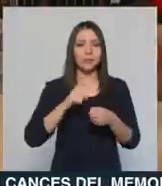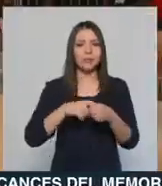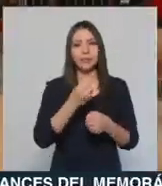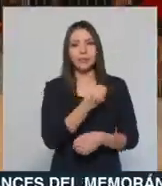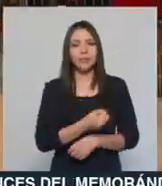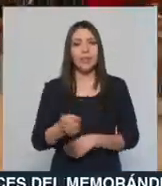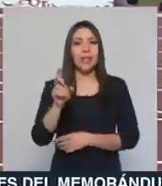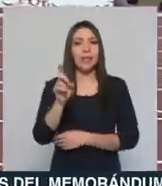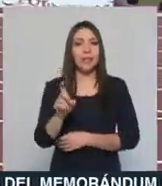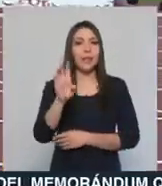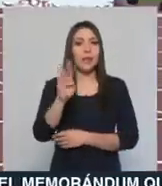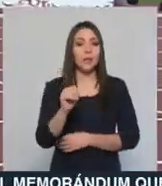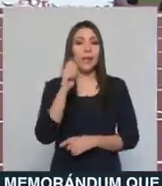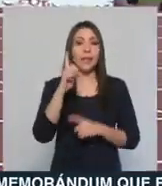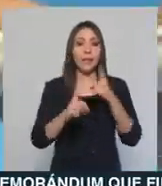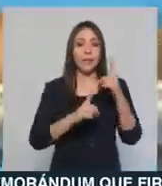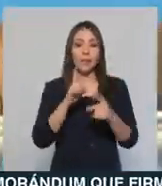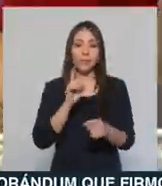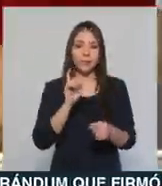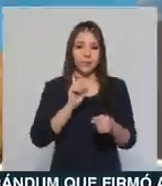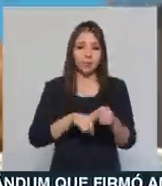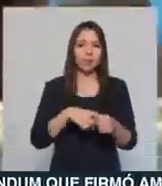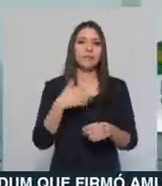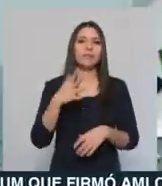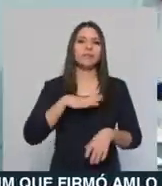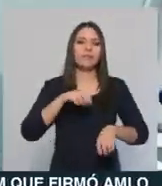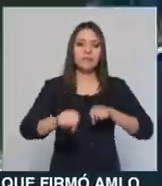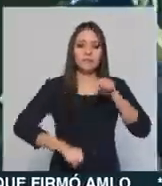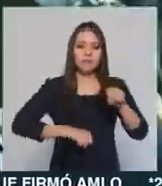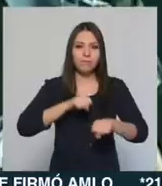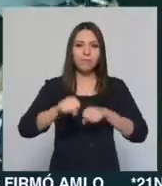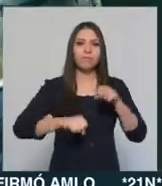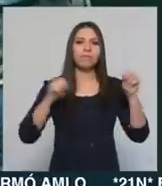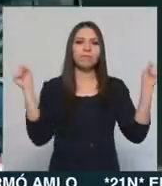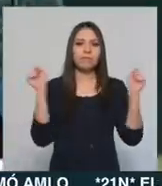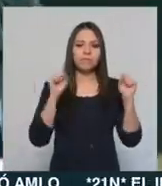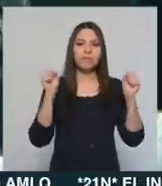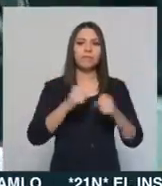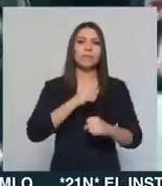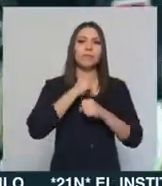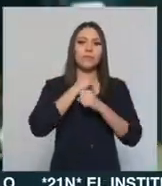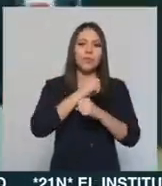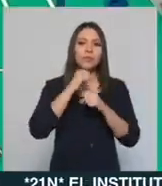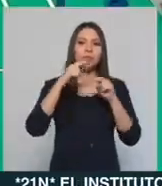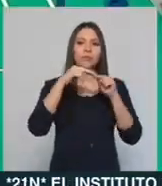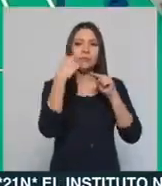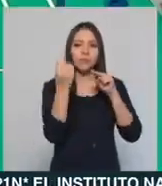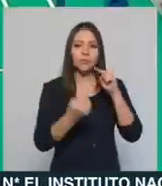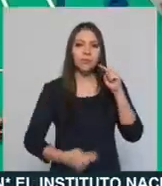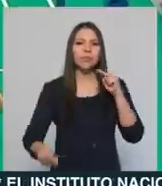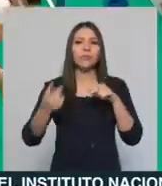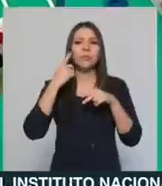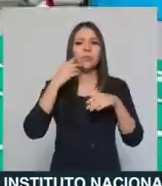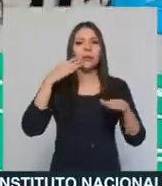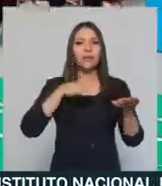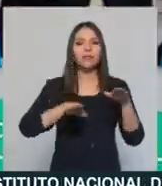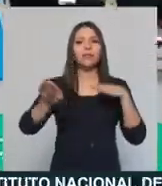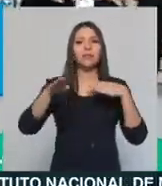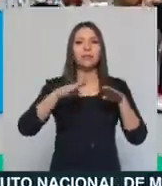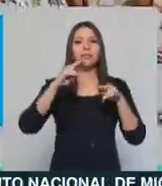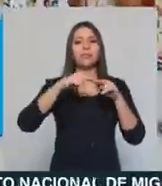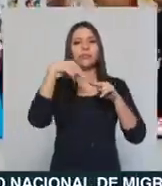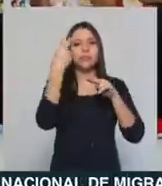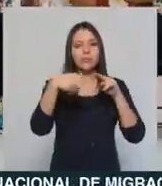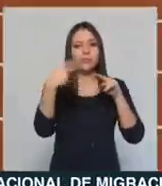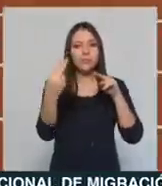justa panamericana, siendo atletismo, boxeo, ciclismo, canotaje, esgrima, clavados, gimnasia, taekwondo y tenis